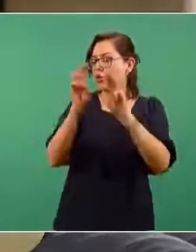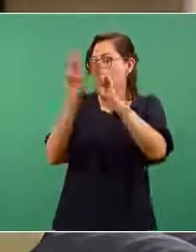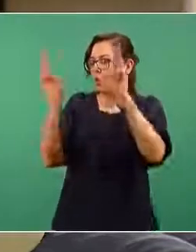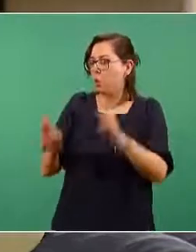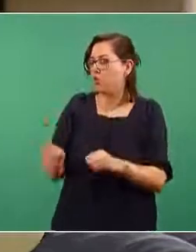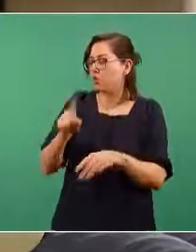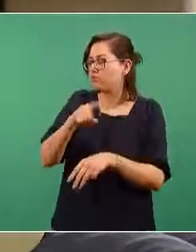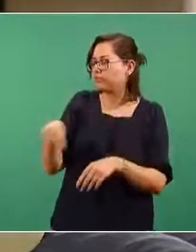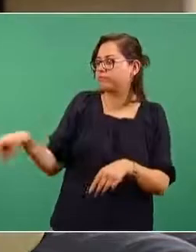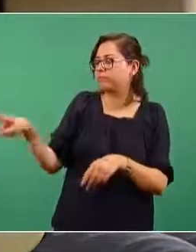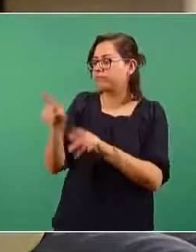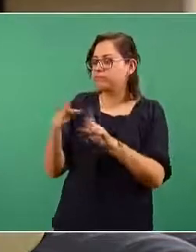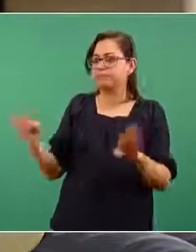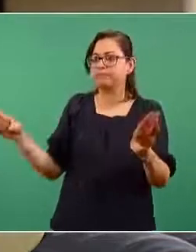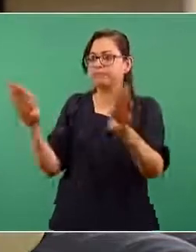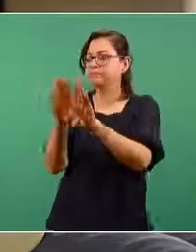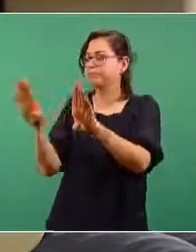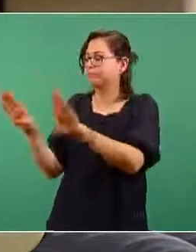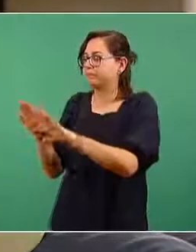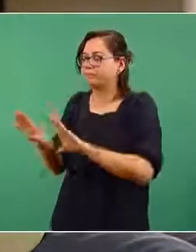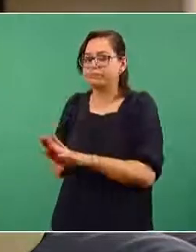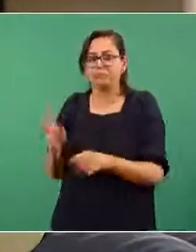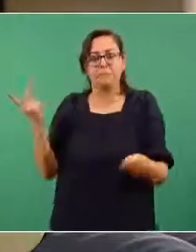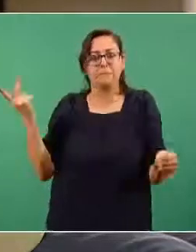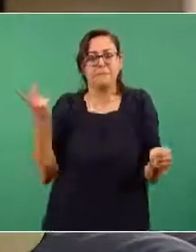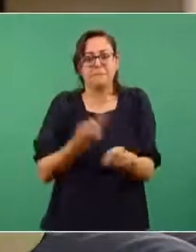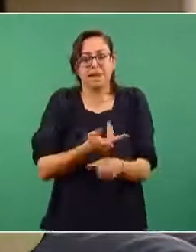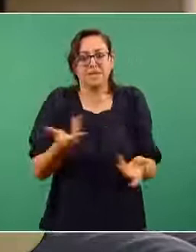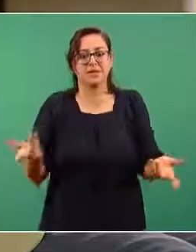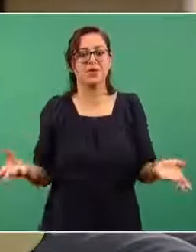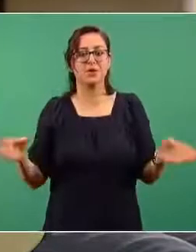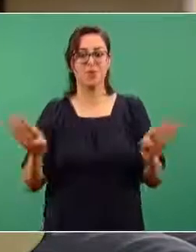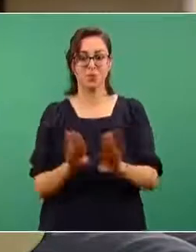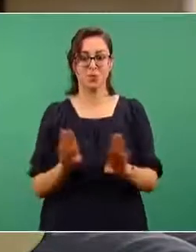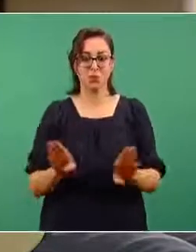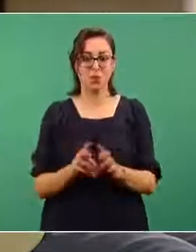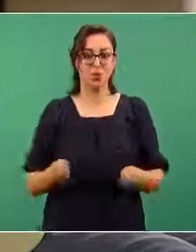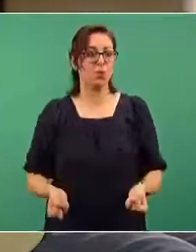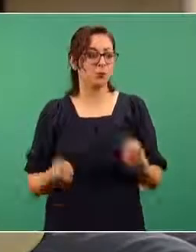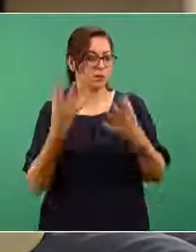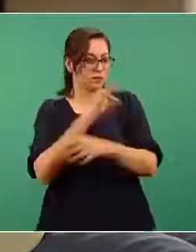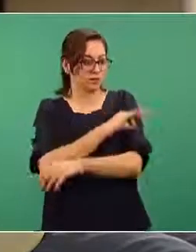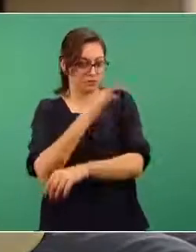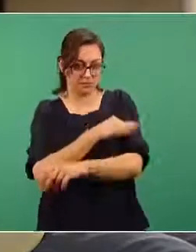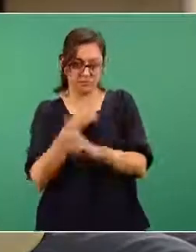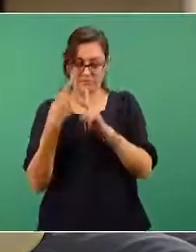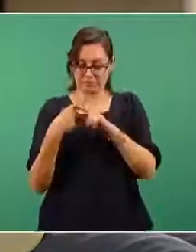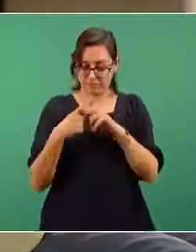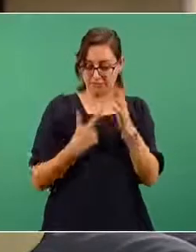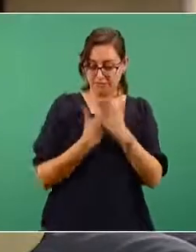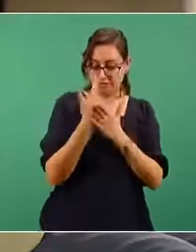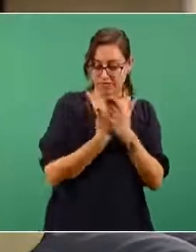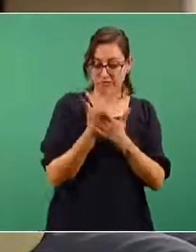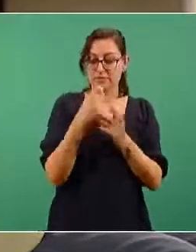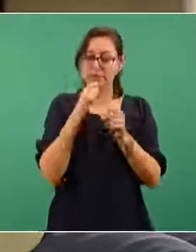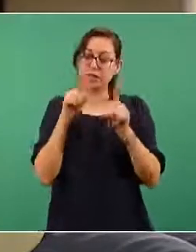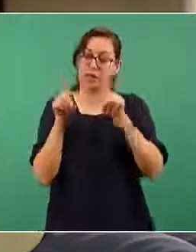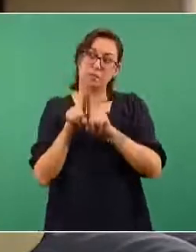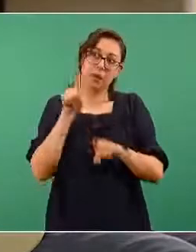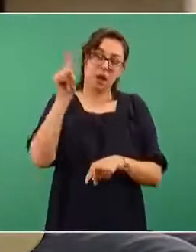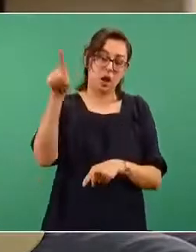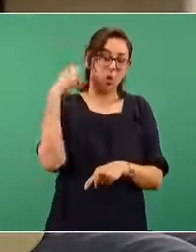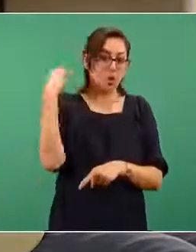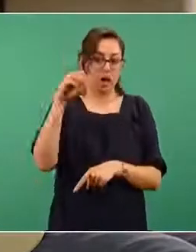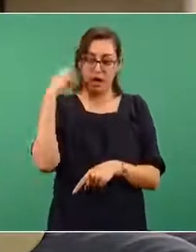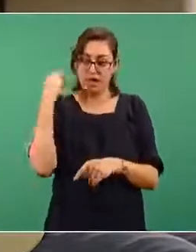¿no? Entonces, pues a ver, bueno, cuántas vacunas hay para cada estado y cuántas se han mandado. En Oaxaca nos reportan problemas parecidos,